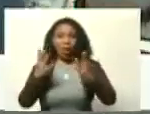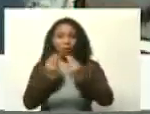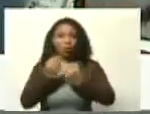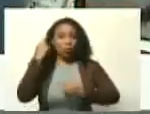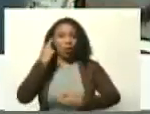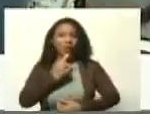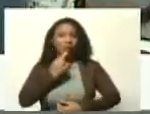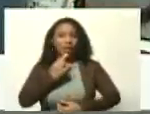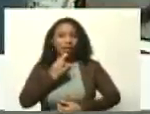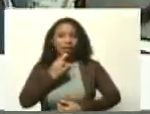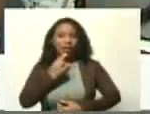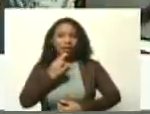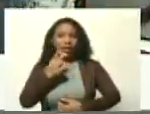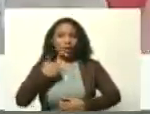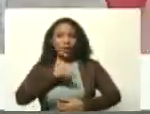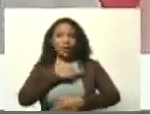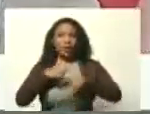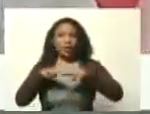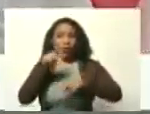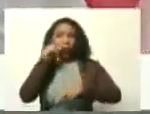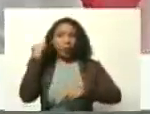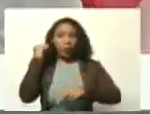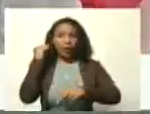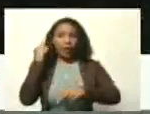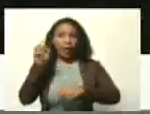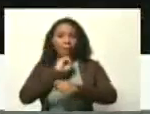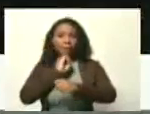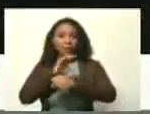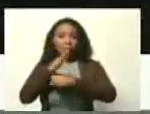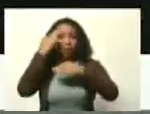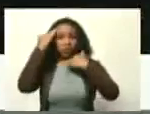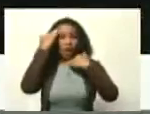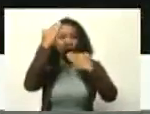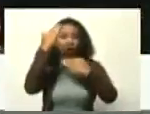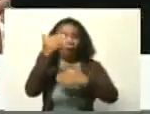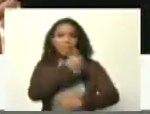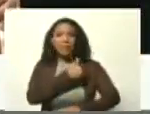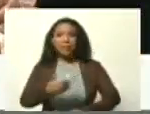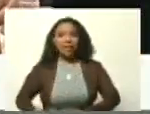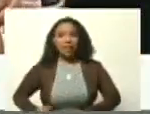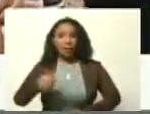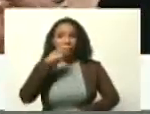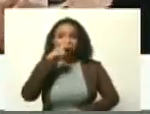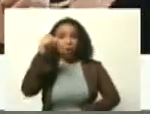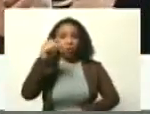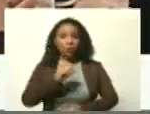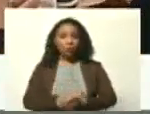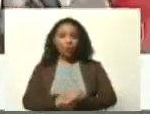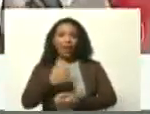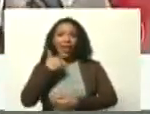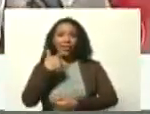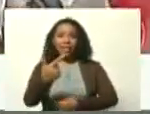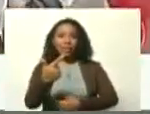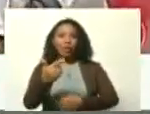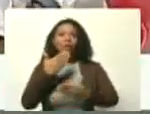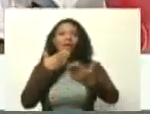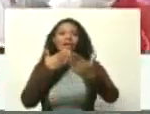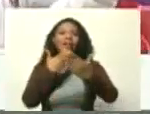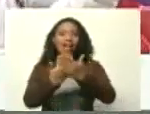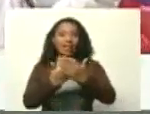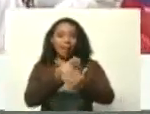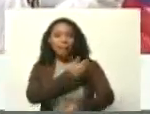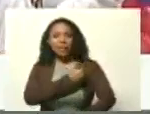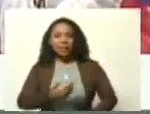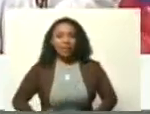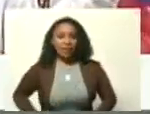con Pimentel y nuestros niños y niñas, le mandamos un saludo al presidente Nicolás Maduro y le decimos gracias,